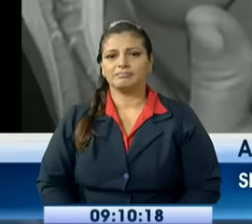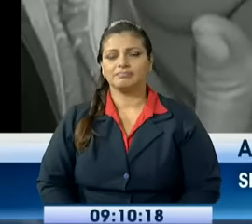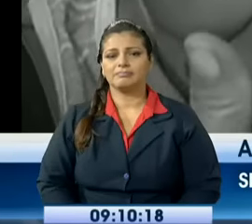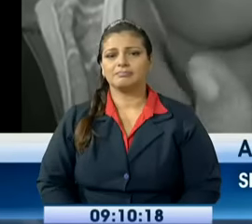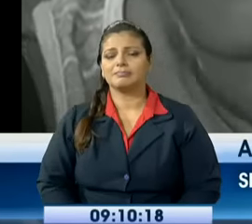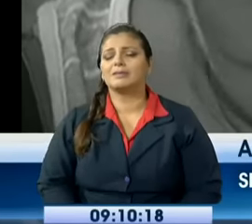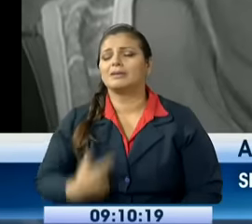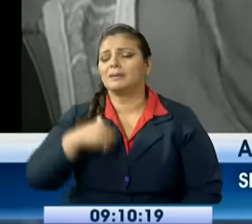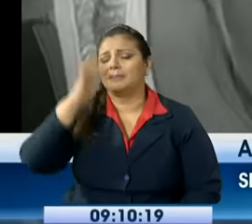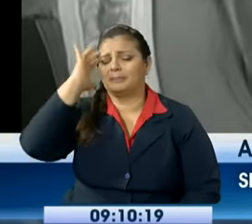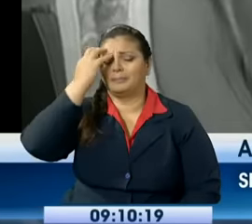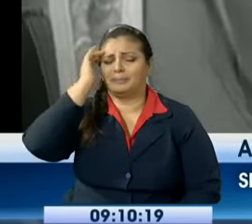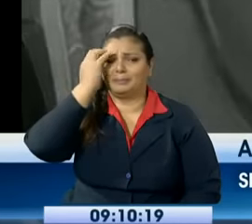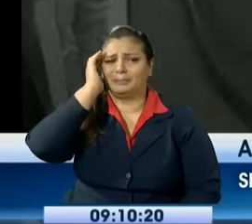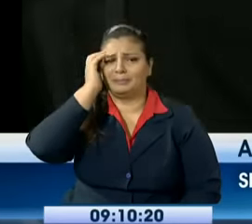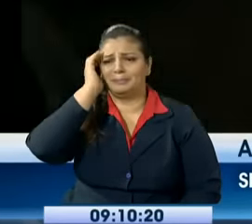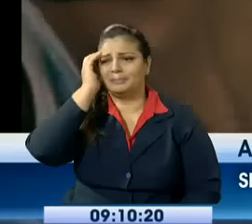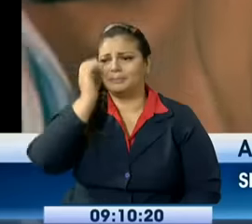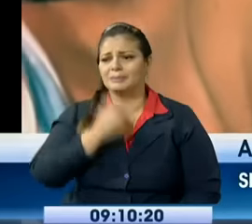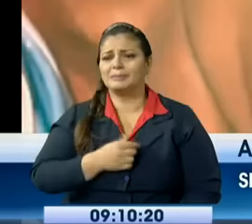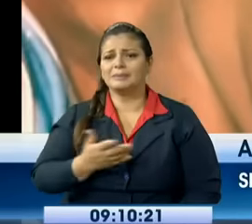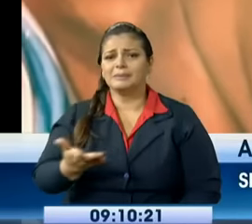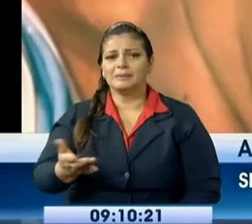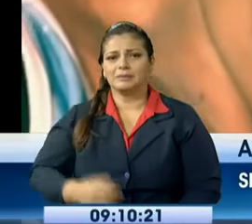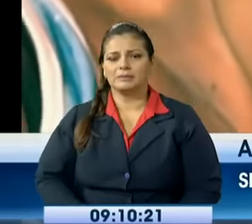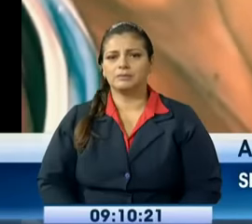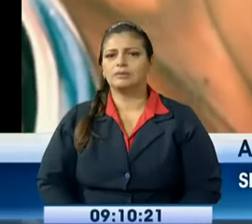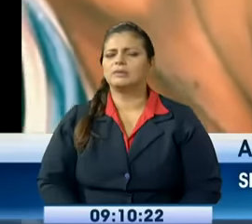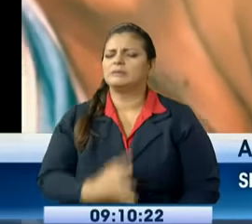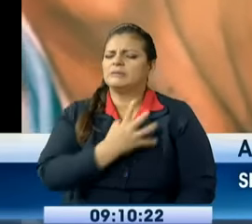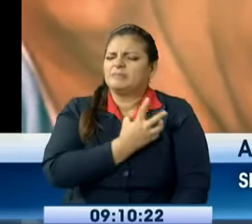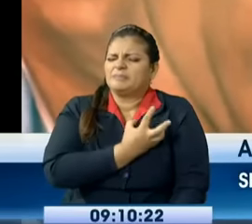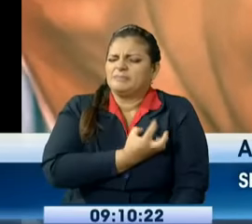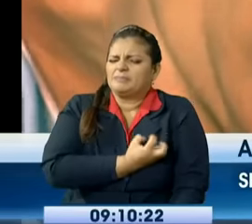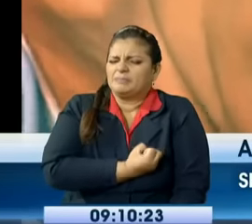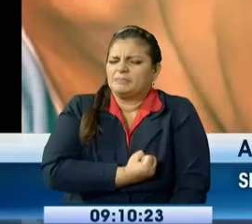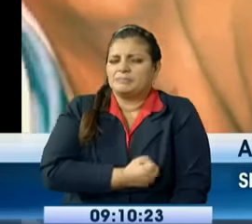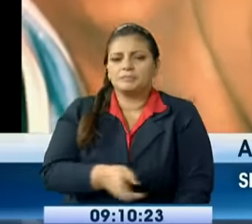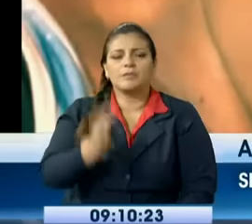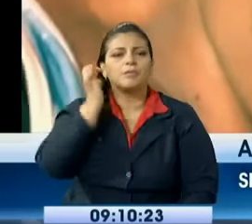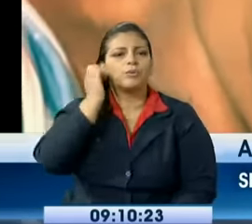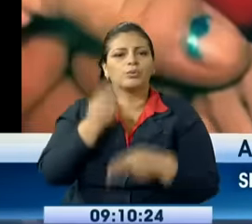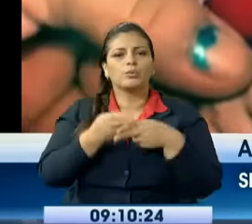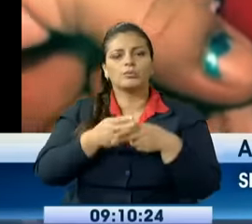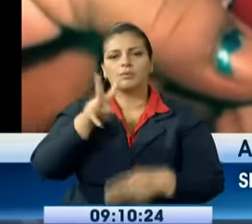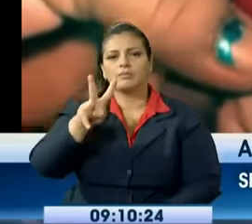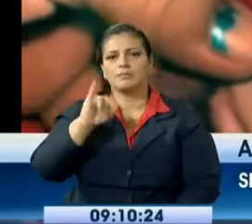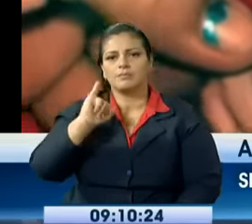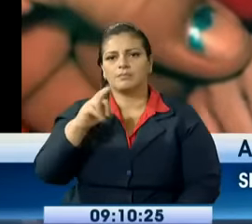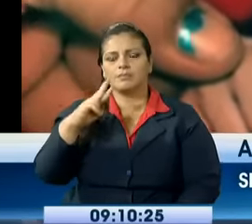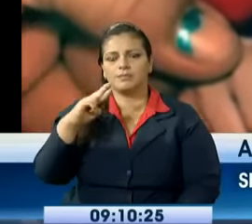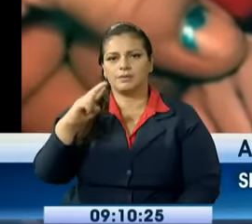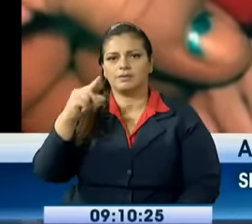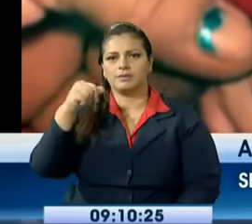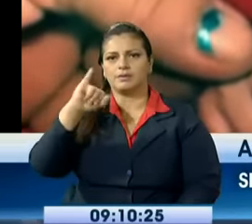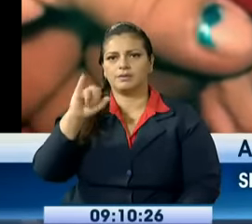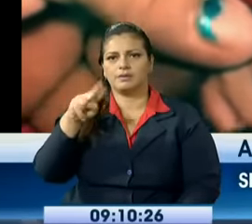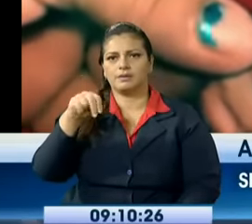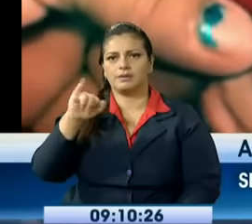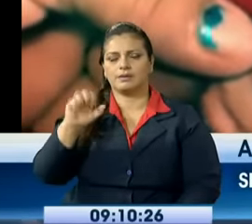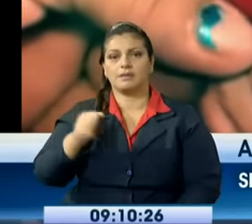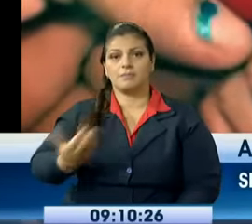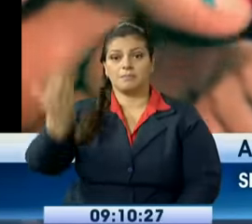Tengo miedo que algo le pase. Totalmente angustiada se encuentra doña Virginia, quien desde el pasado 20 de abril no ve a su nieto